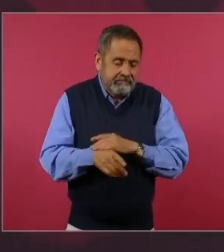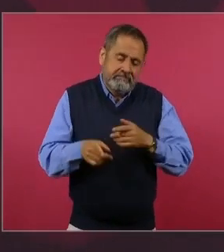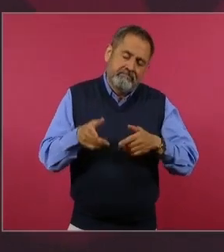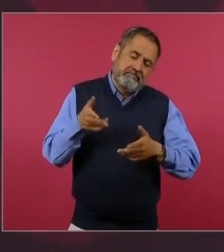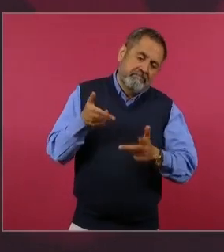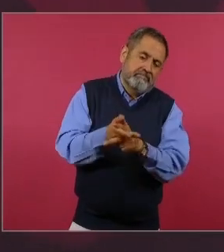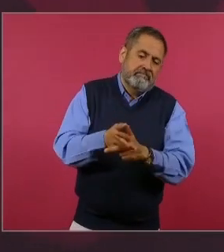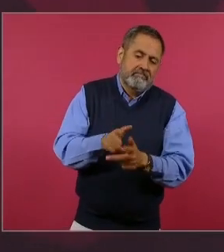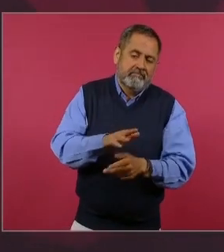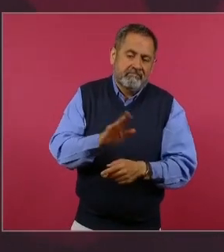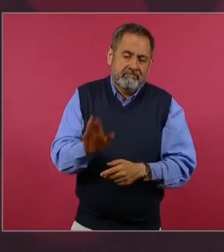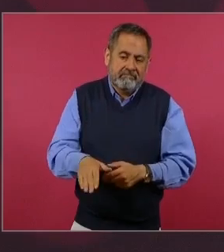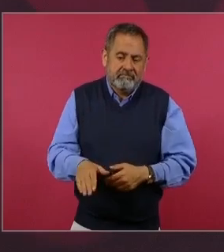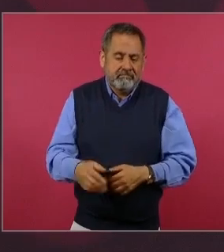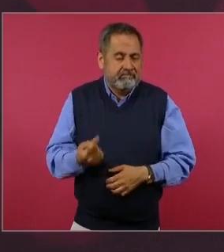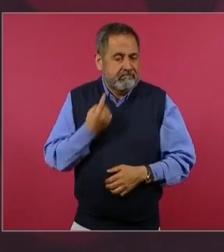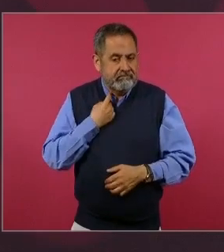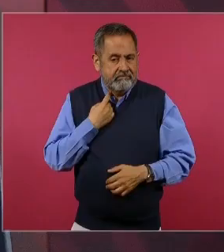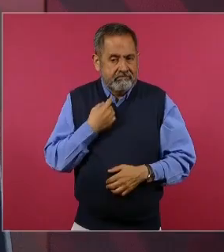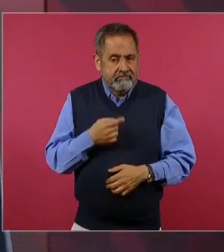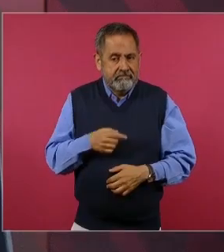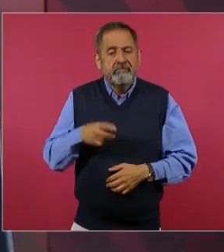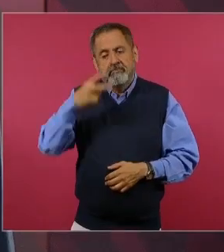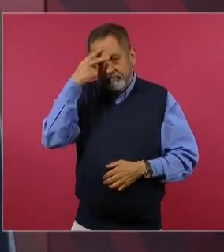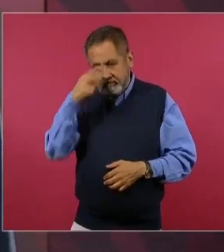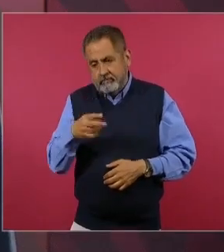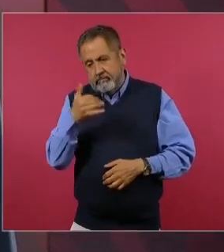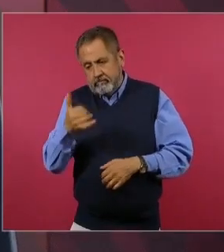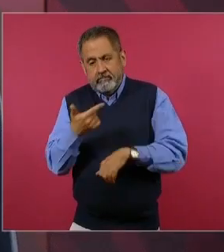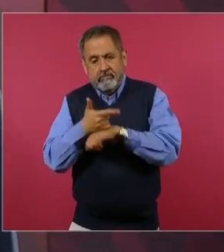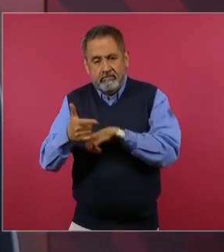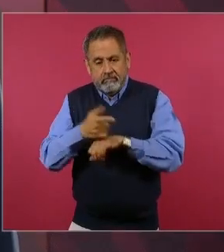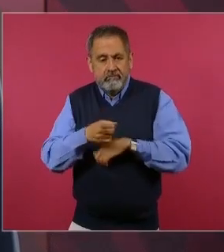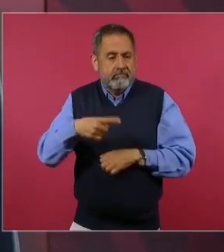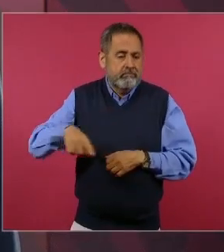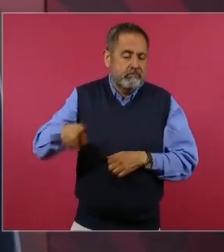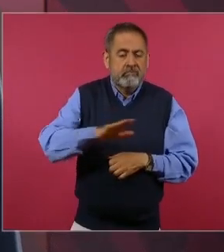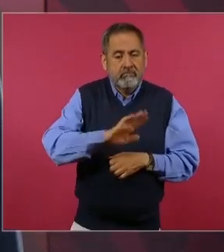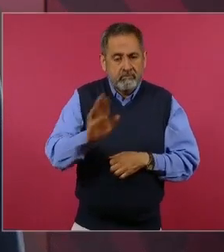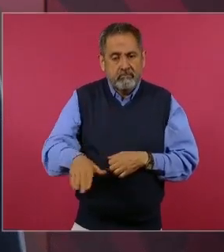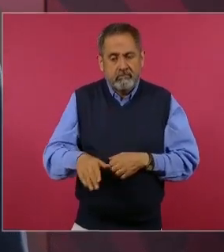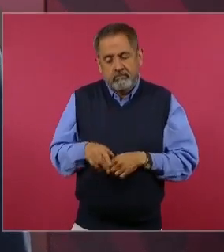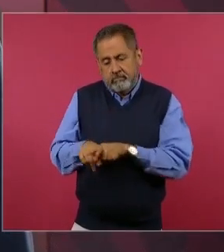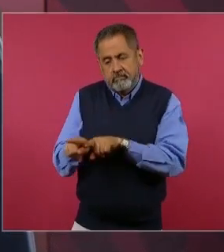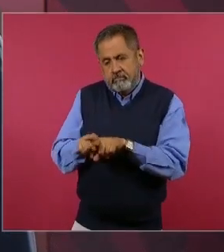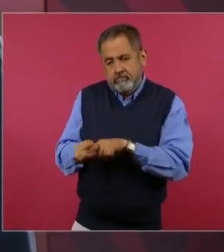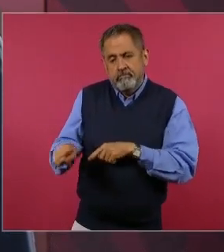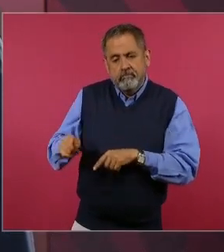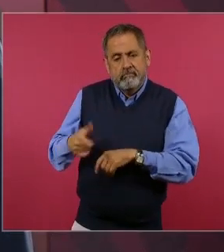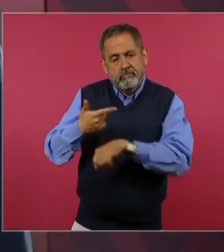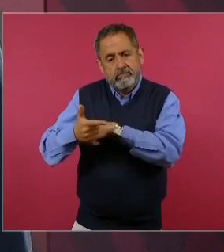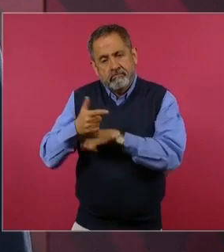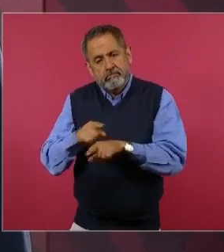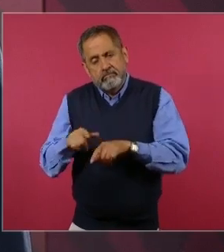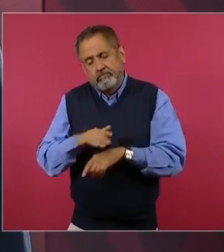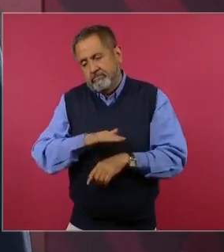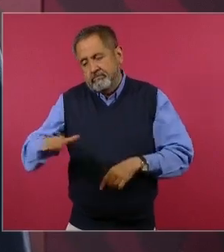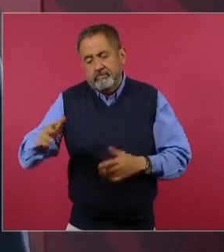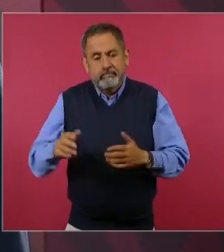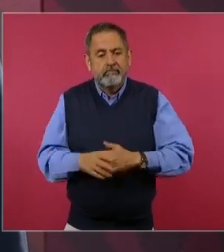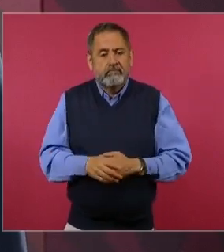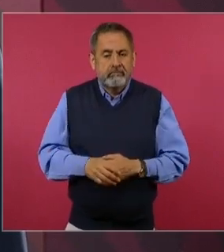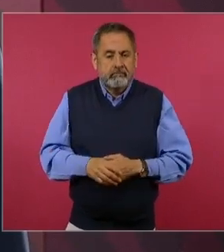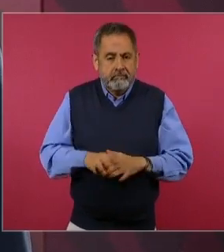o sea, son mexicanos y guatemaltecos, hermanos guatemaltecos.